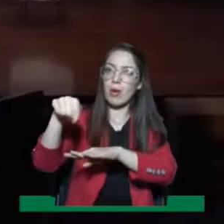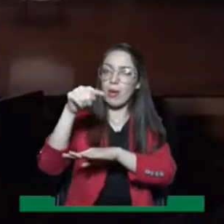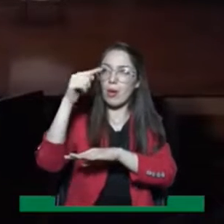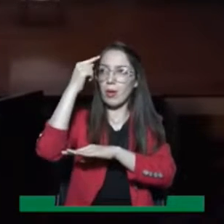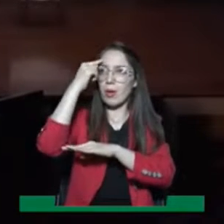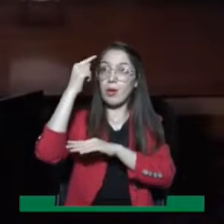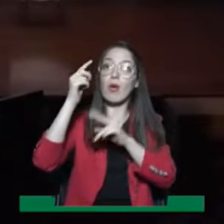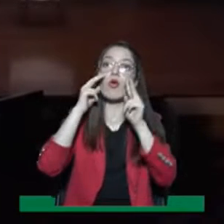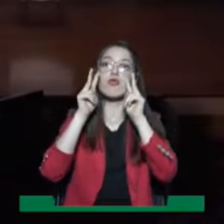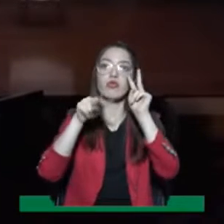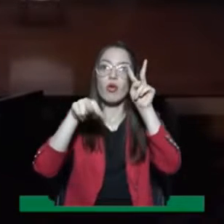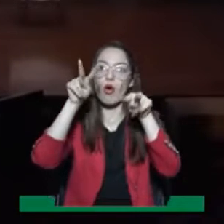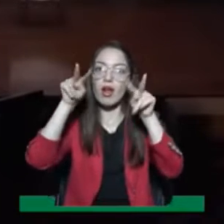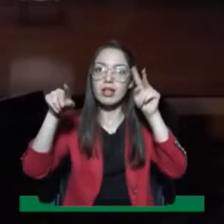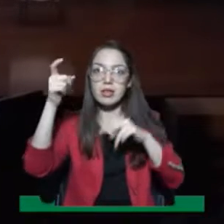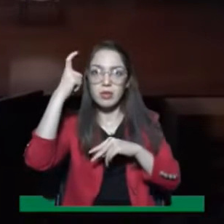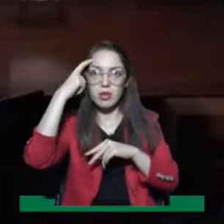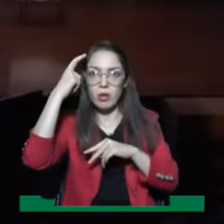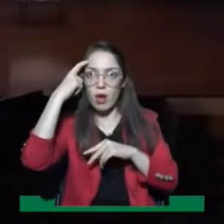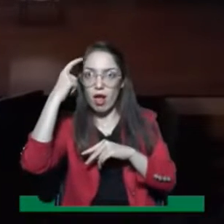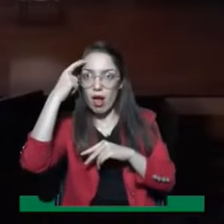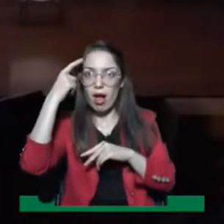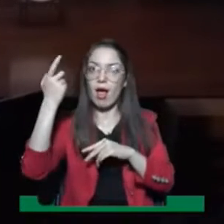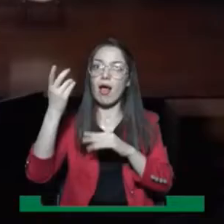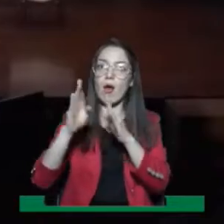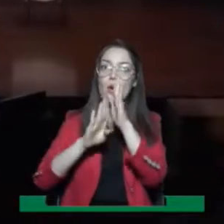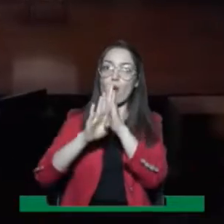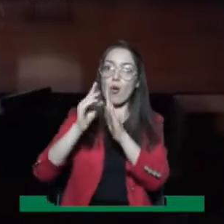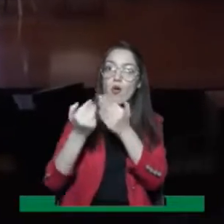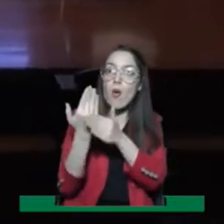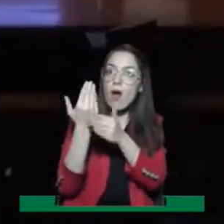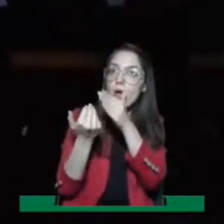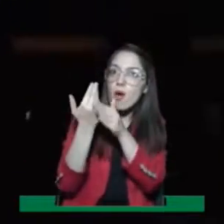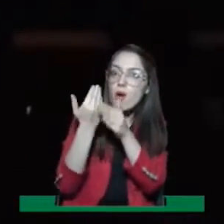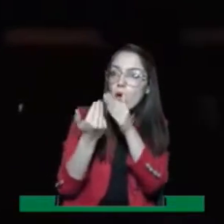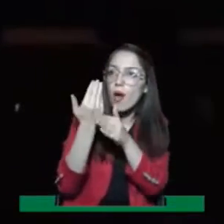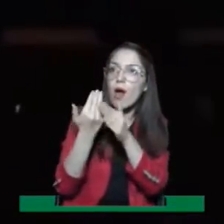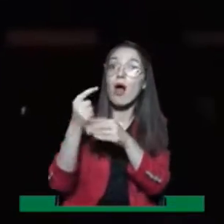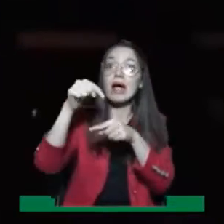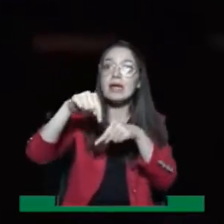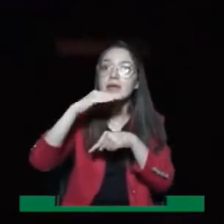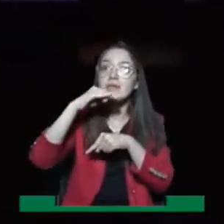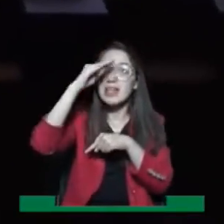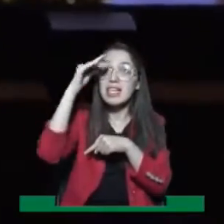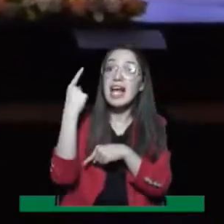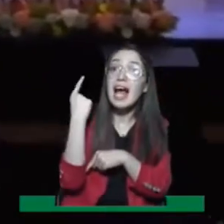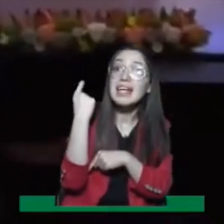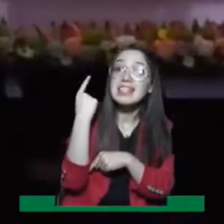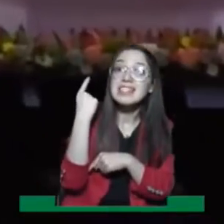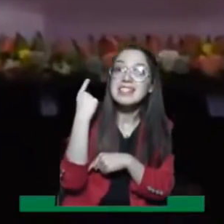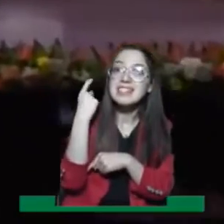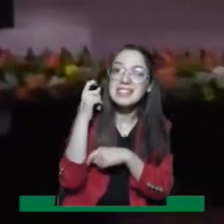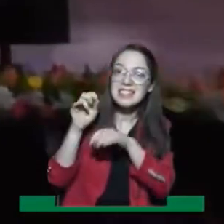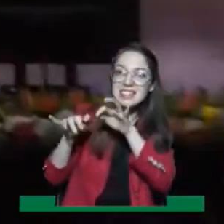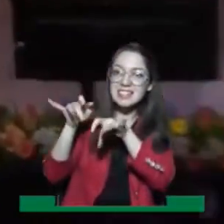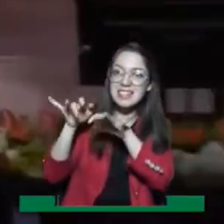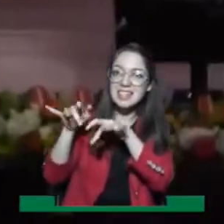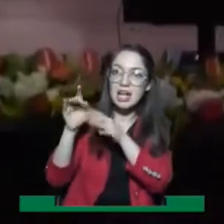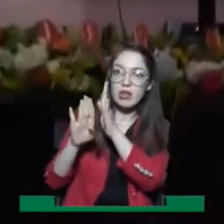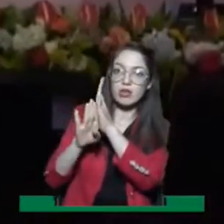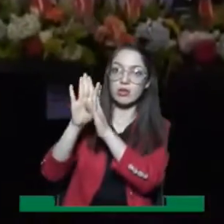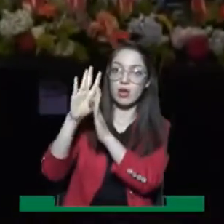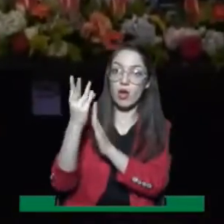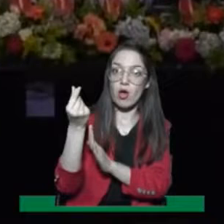de turismo inteligente, de la innovación, de cómo Medellín, y lo anunciaba ayer el secretario de Desarrollo Económico, le